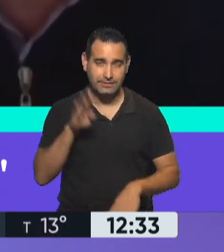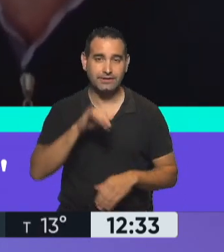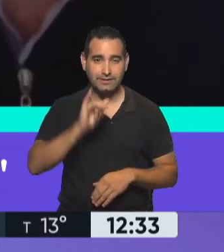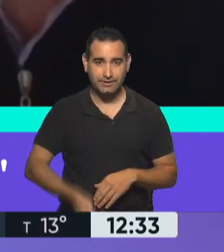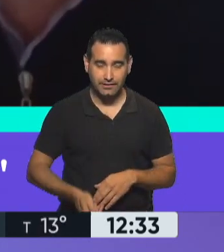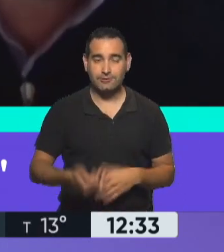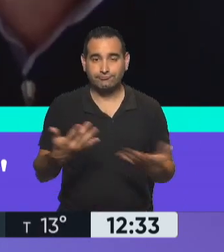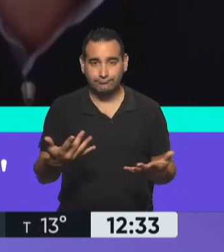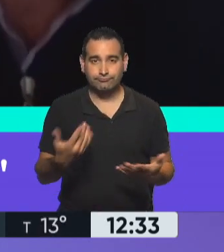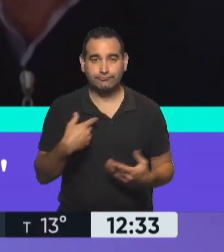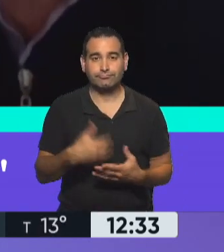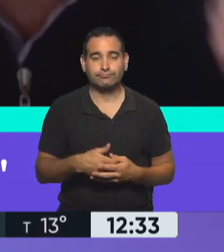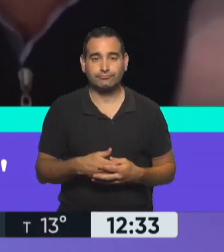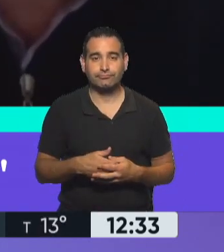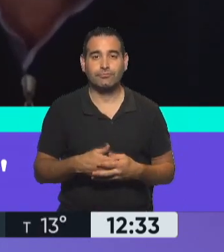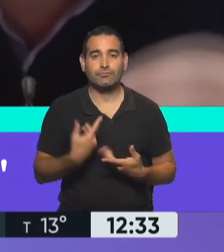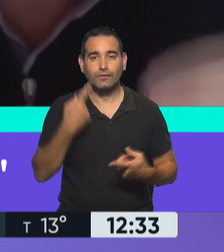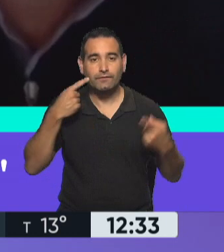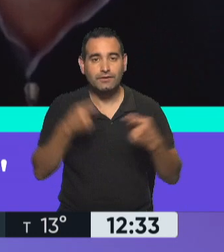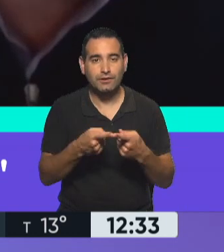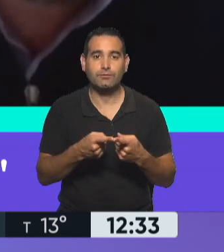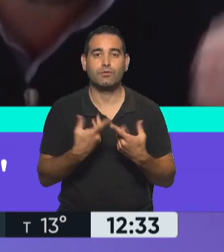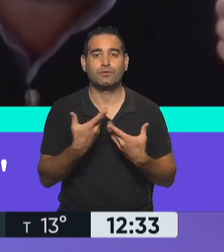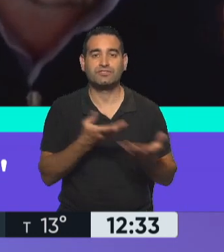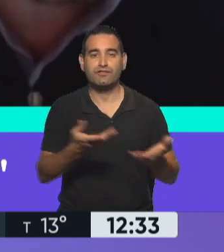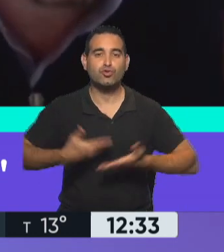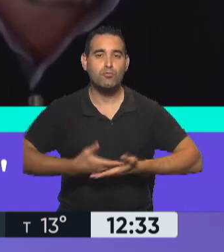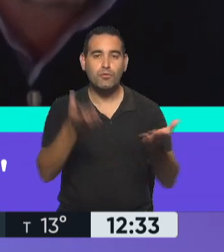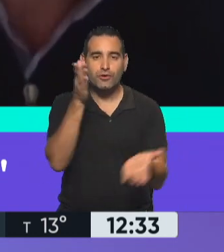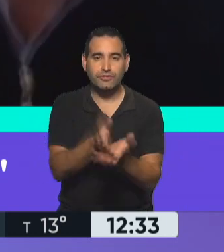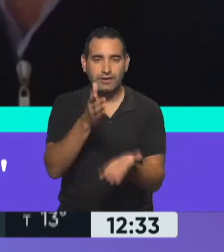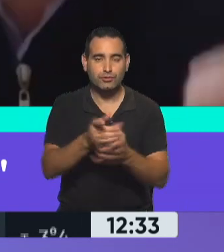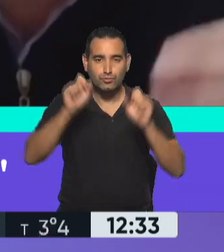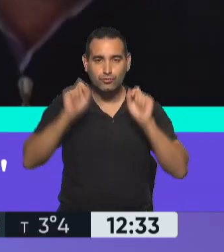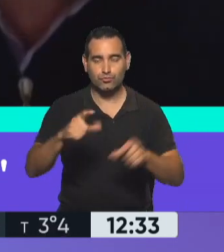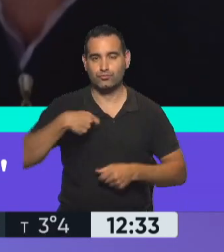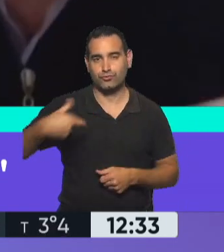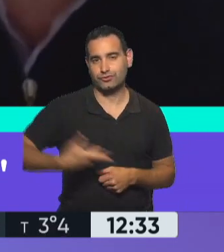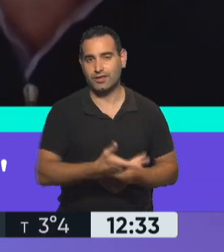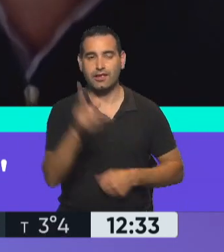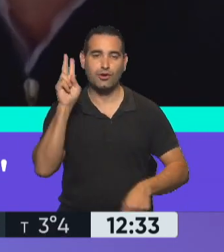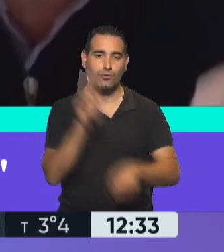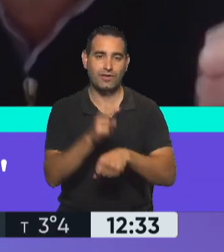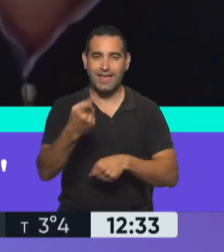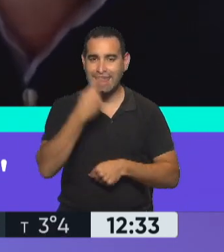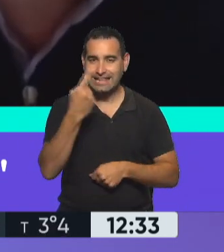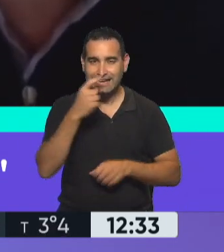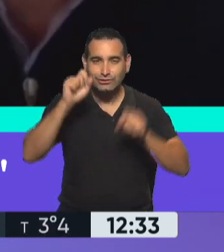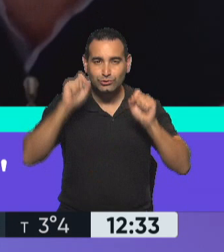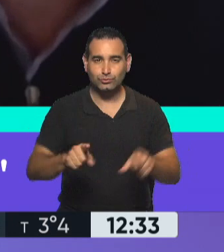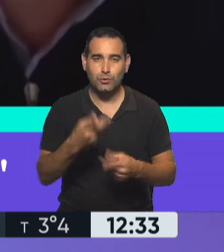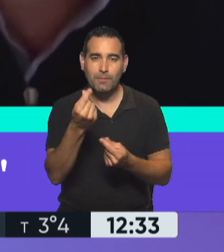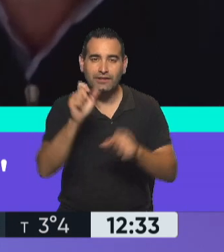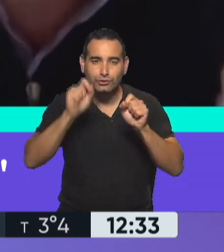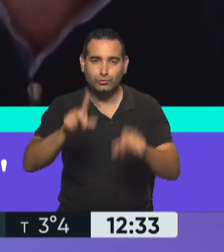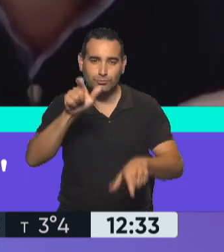en esta lógica, en este espíritu de contemplar al servicio público como un derecho social, de cuidar los intereses y los bolsillos y